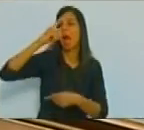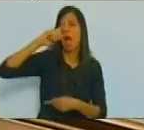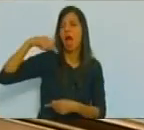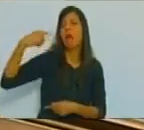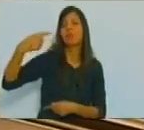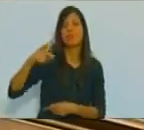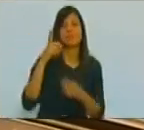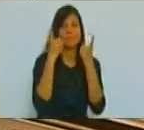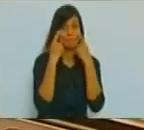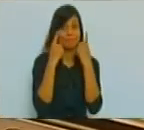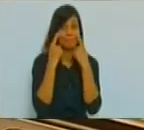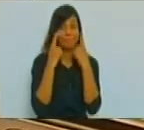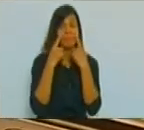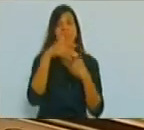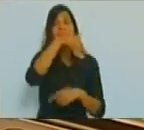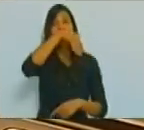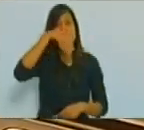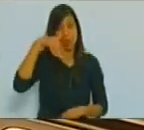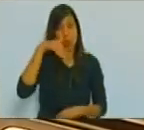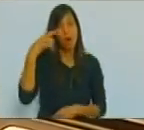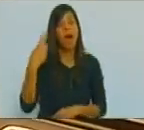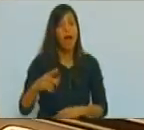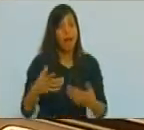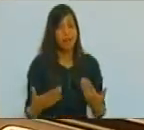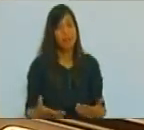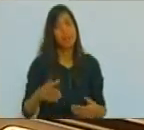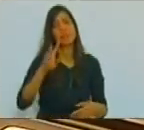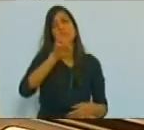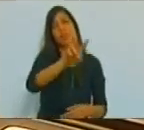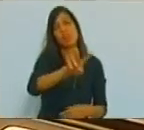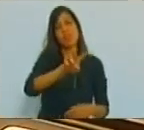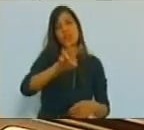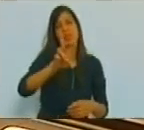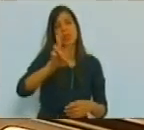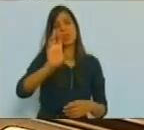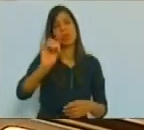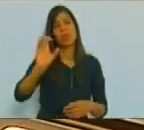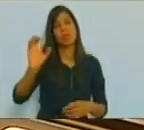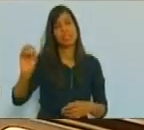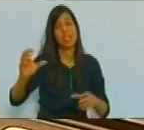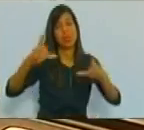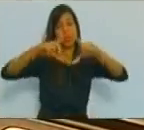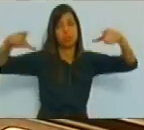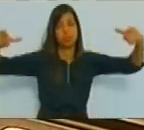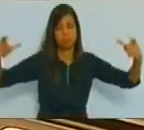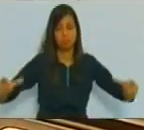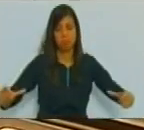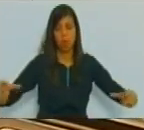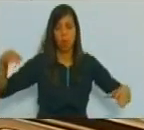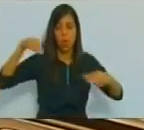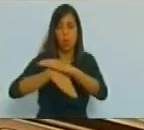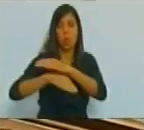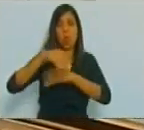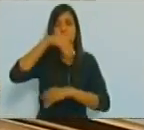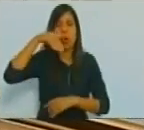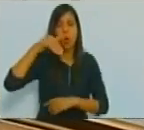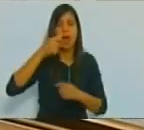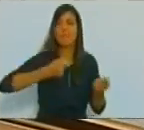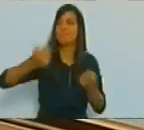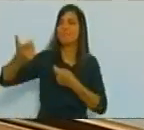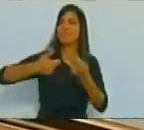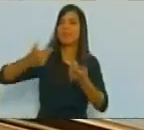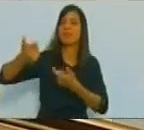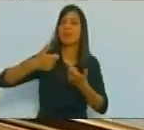del volumen eso equivale como a 200 contenedores por entes por donde entran